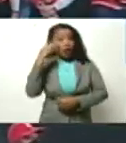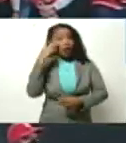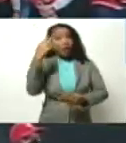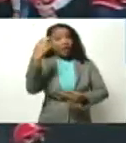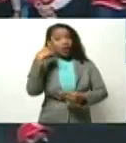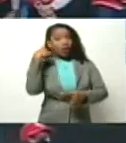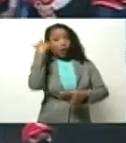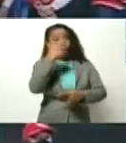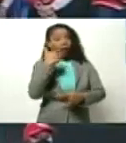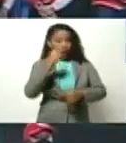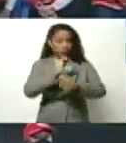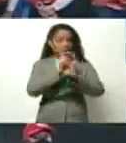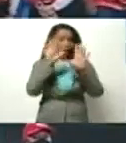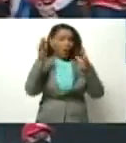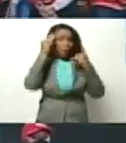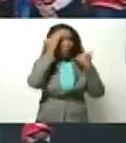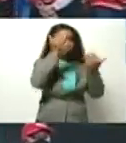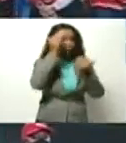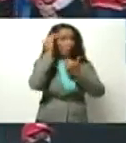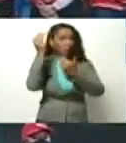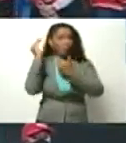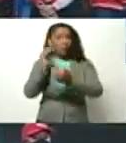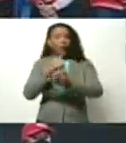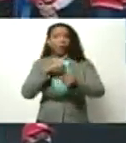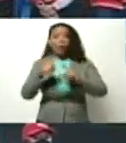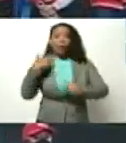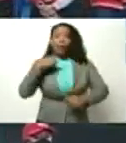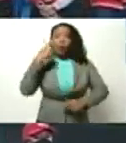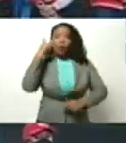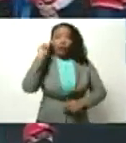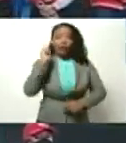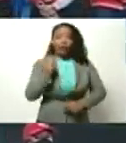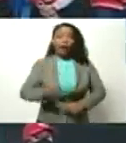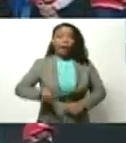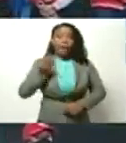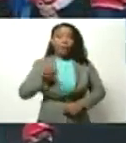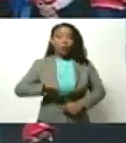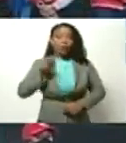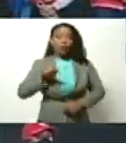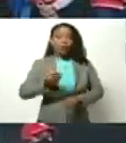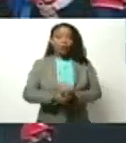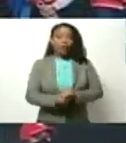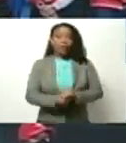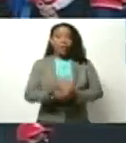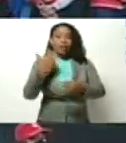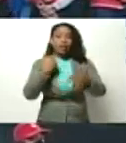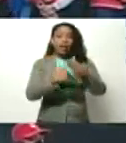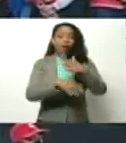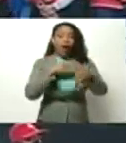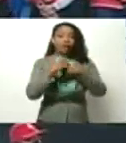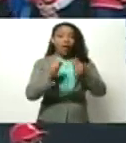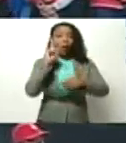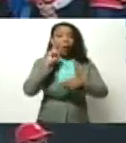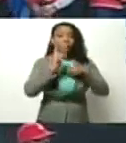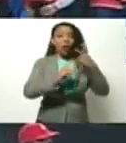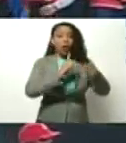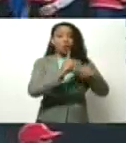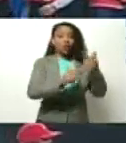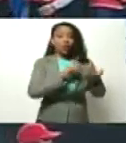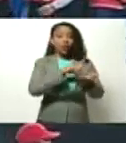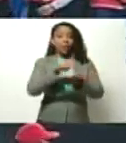ahora vale saludarlo papá pero tenemos una tarea fundamental se va a hacer un proceso de